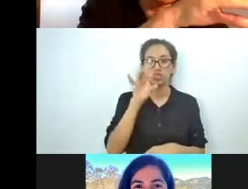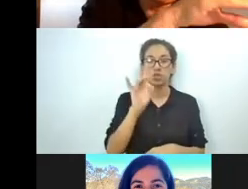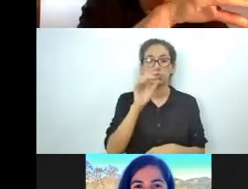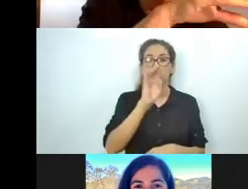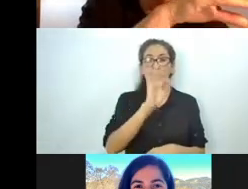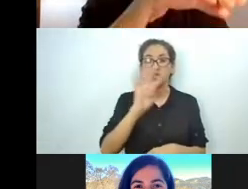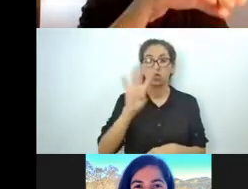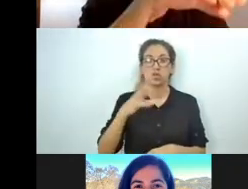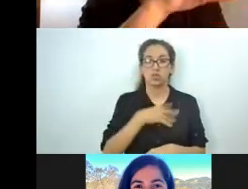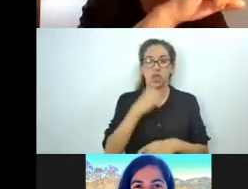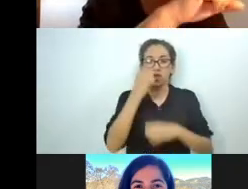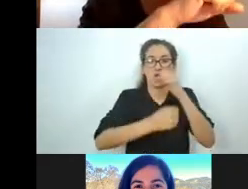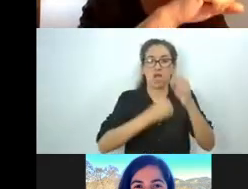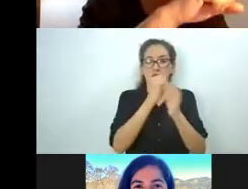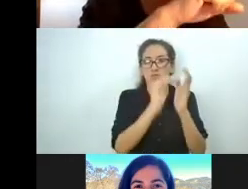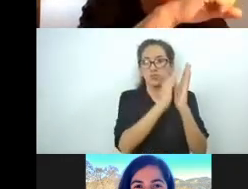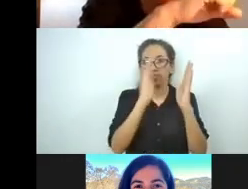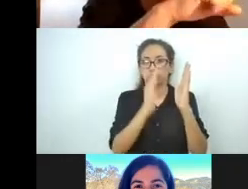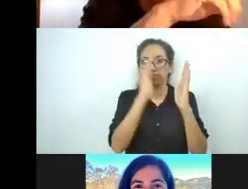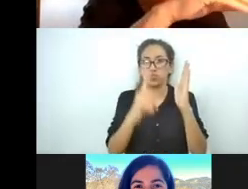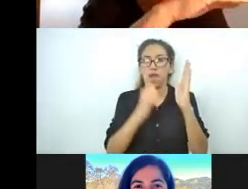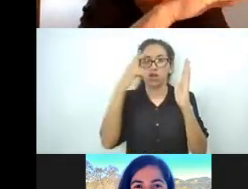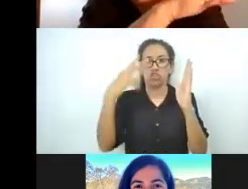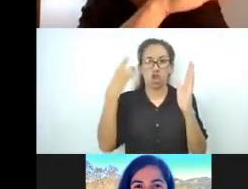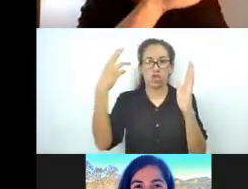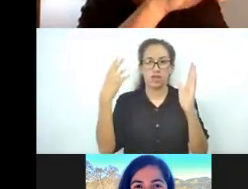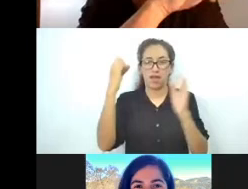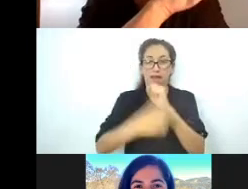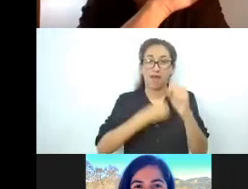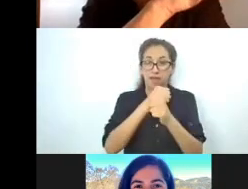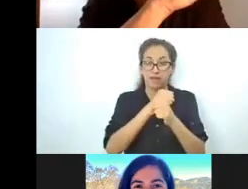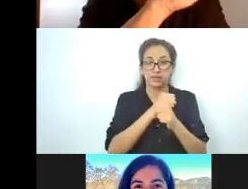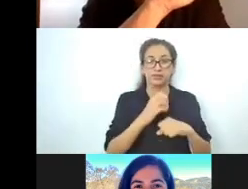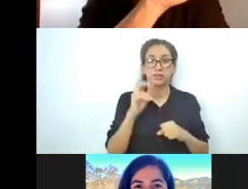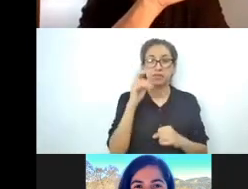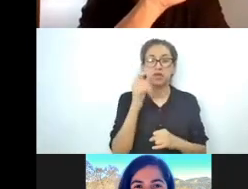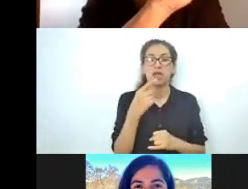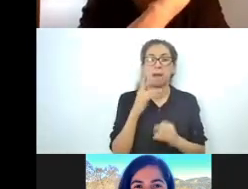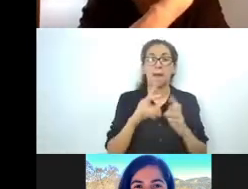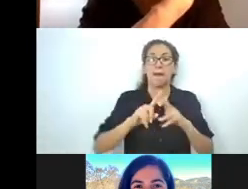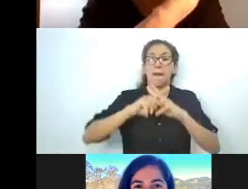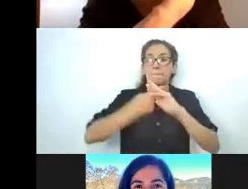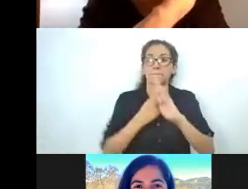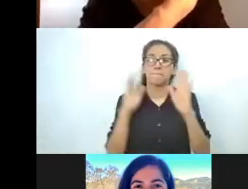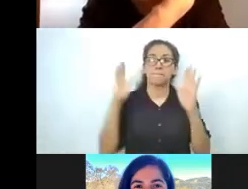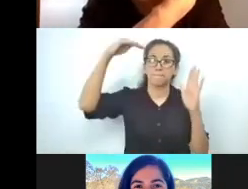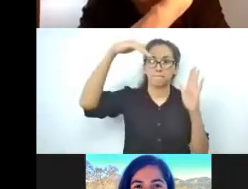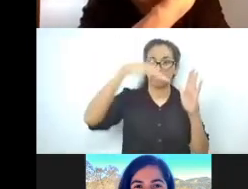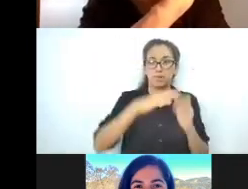el transcurso de los años en estos últimos 20 años ha ido decreciendo su actividad